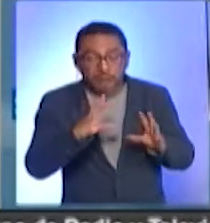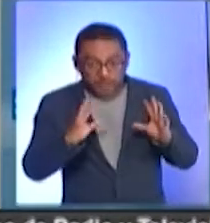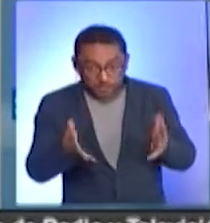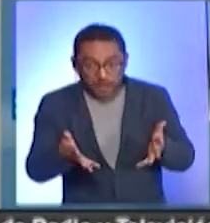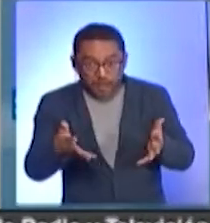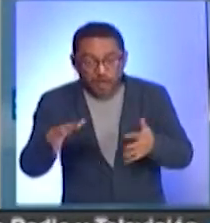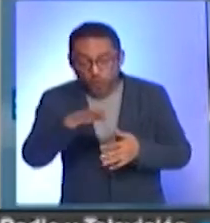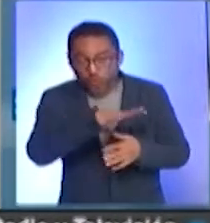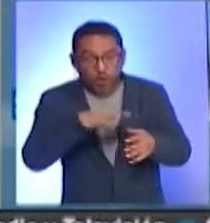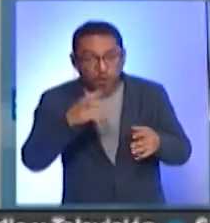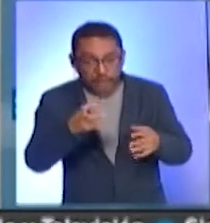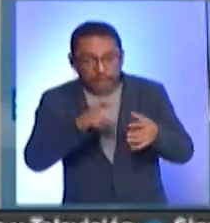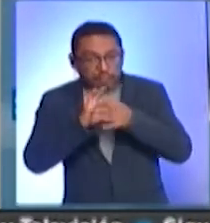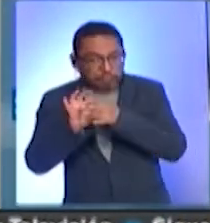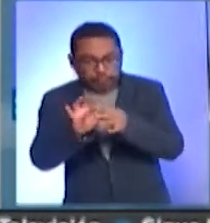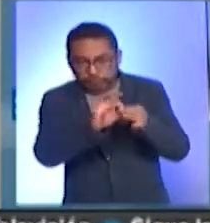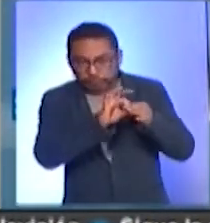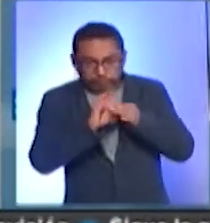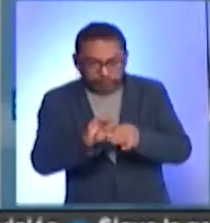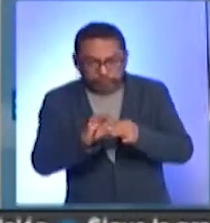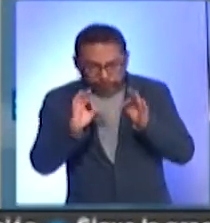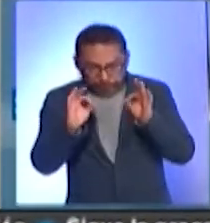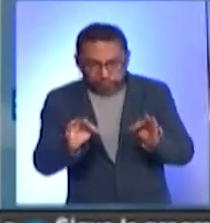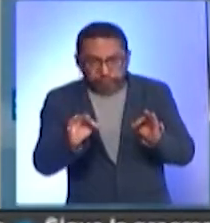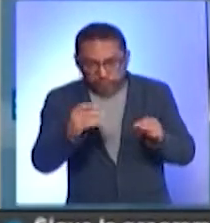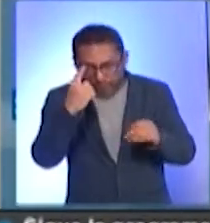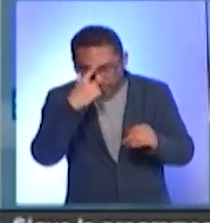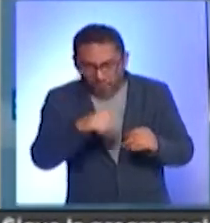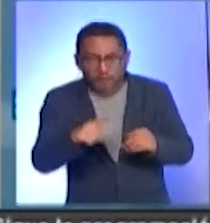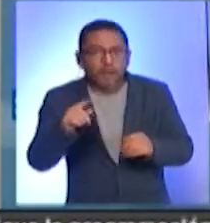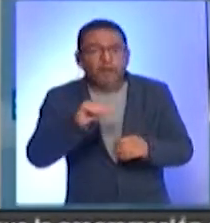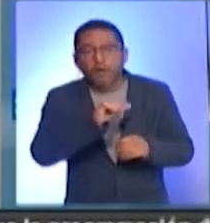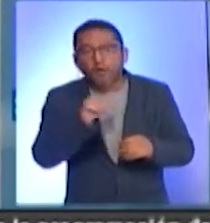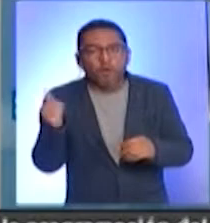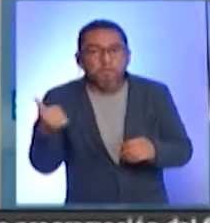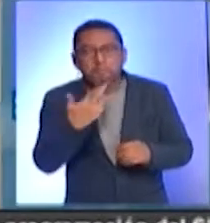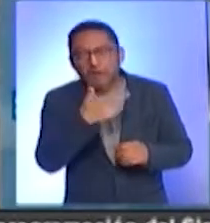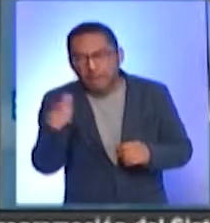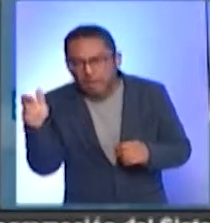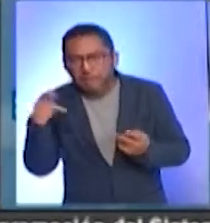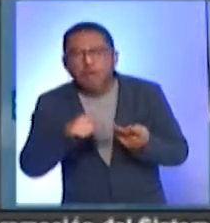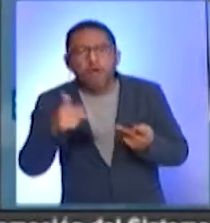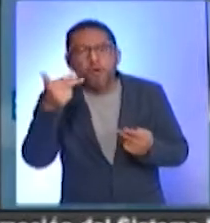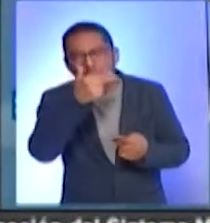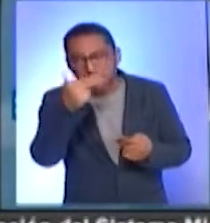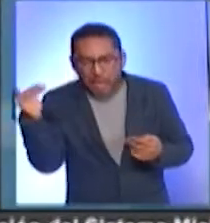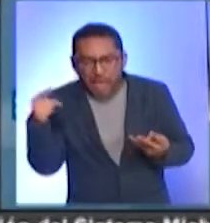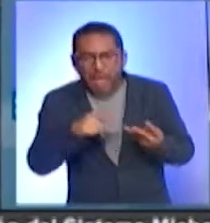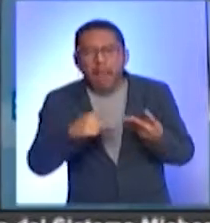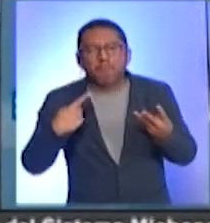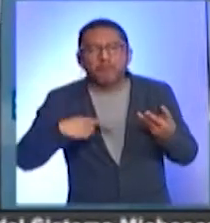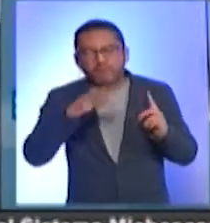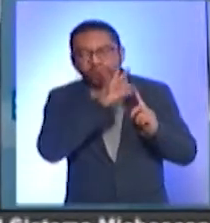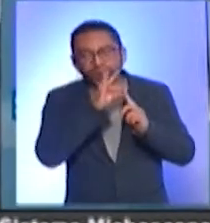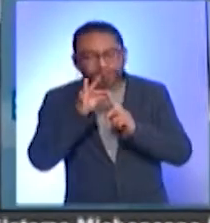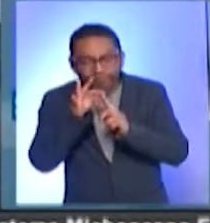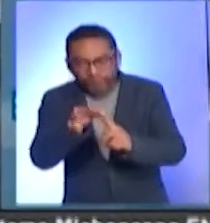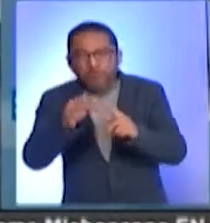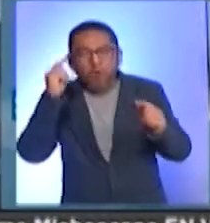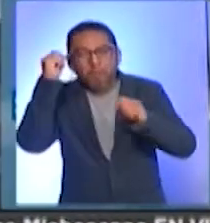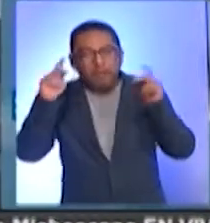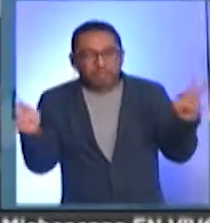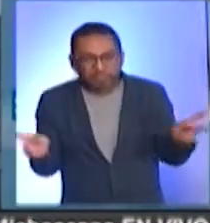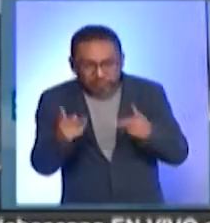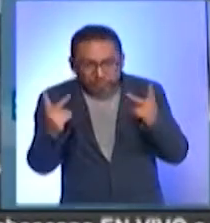gran cadena uniéndose a los restos de dos a los guías a los turoperadores el